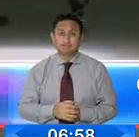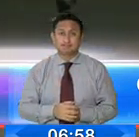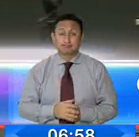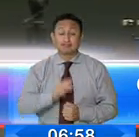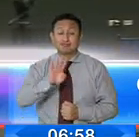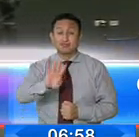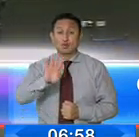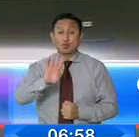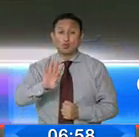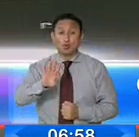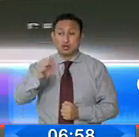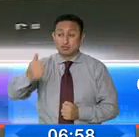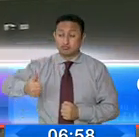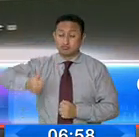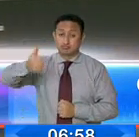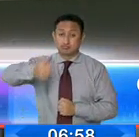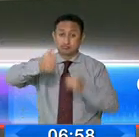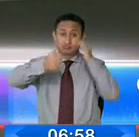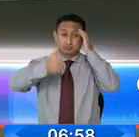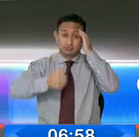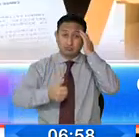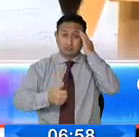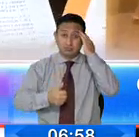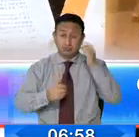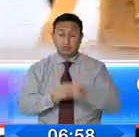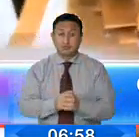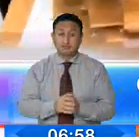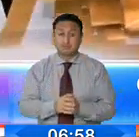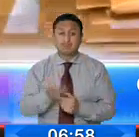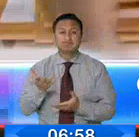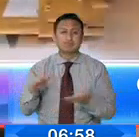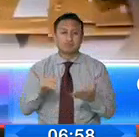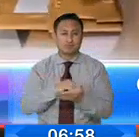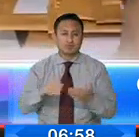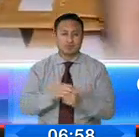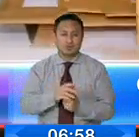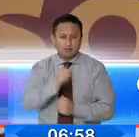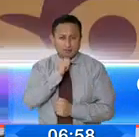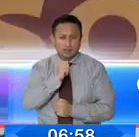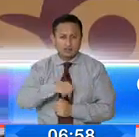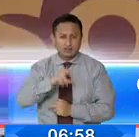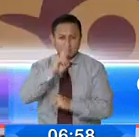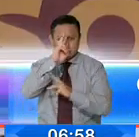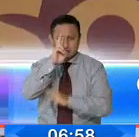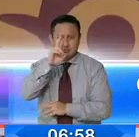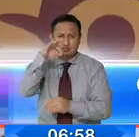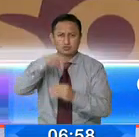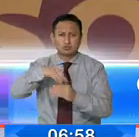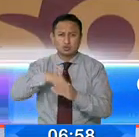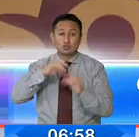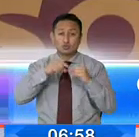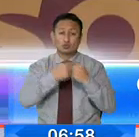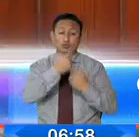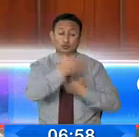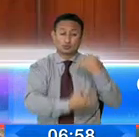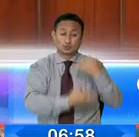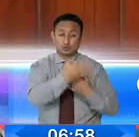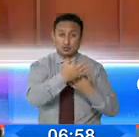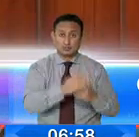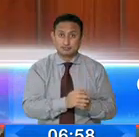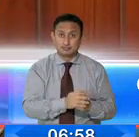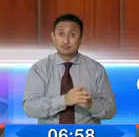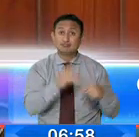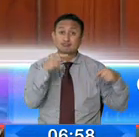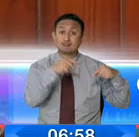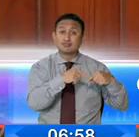cinco máximas autoridades del CNE por presunta falta electoral en el caso del Movimiento Justicia Social,